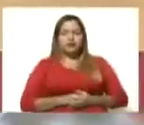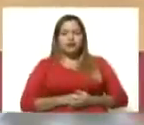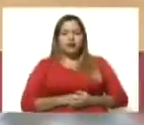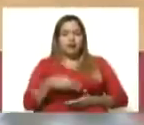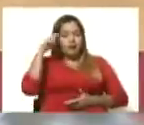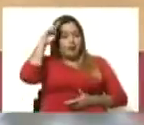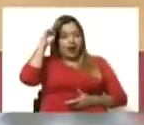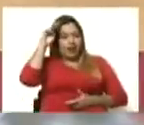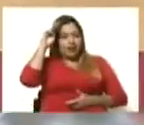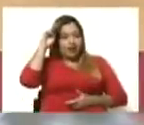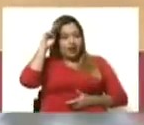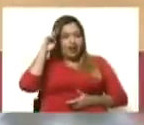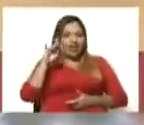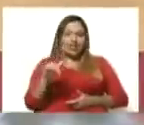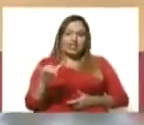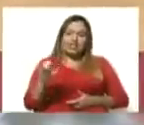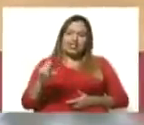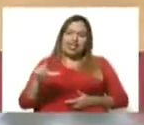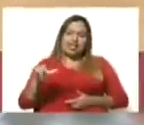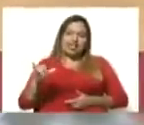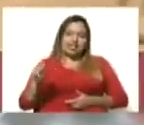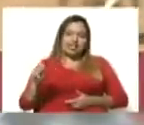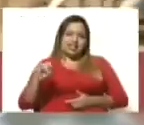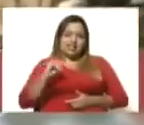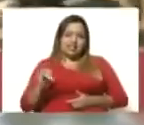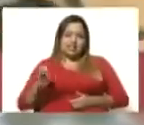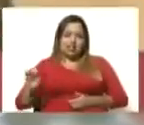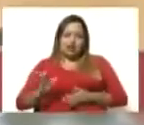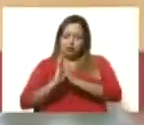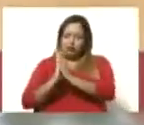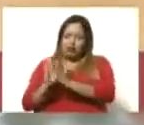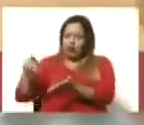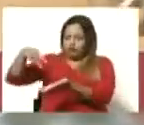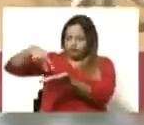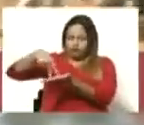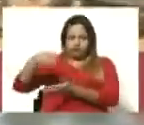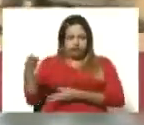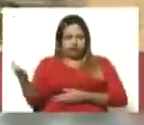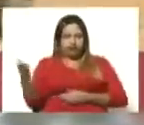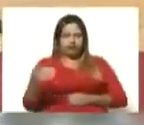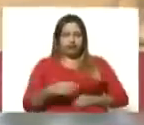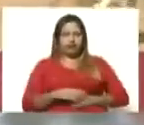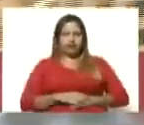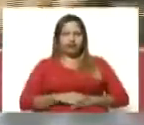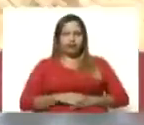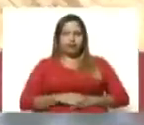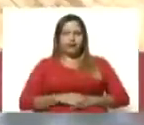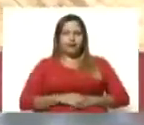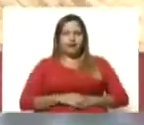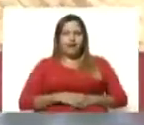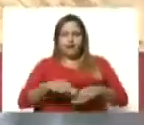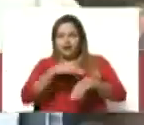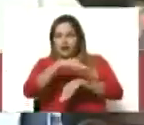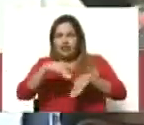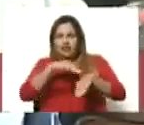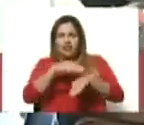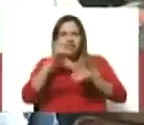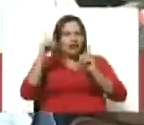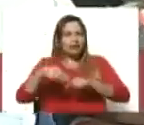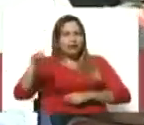mayor Yelitze Santaella, por favor, póngase de pie. Ministra mayor, maestra mayor de